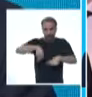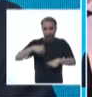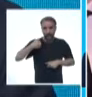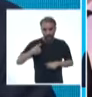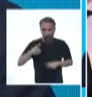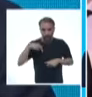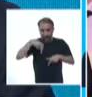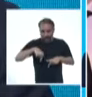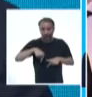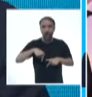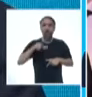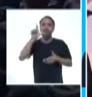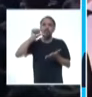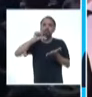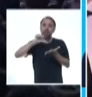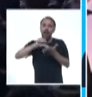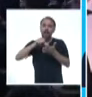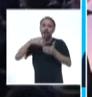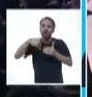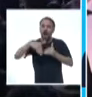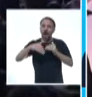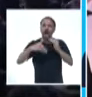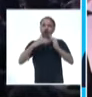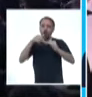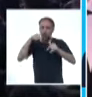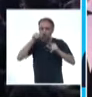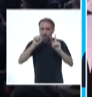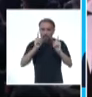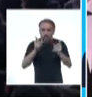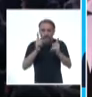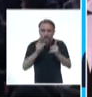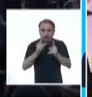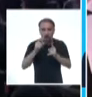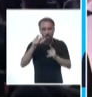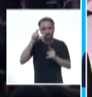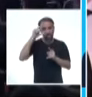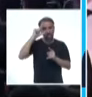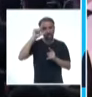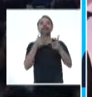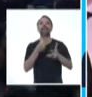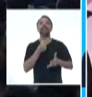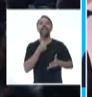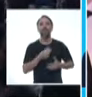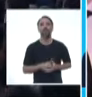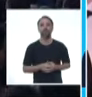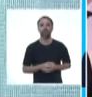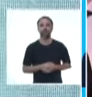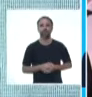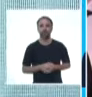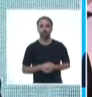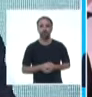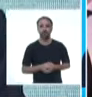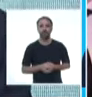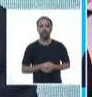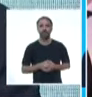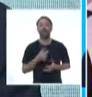claramente nosotros esto lo dice Axel pero lo decimos todos no hay posibilidad de gobiernos